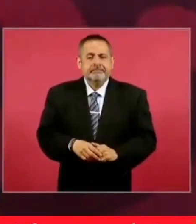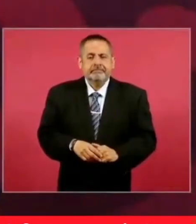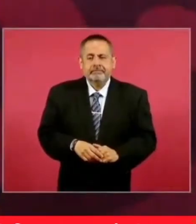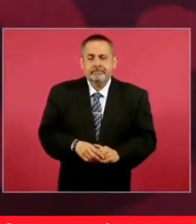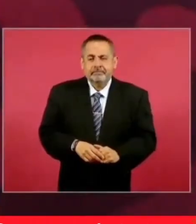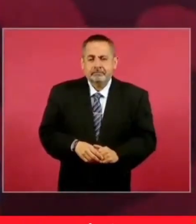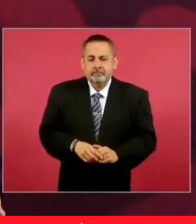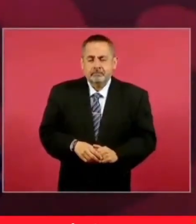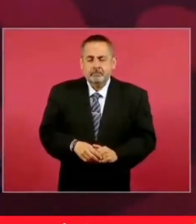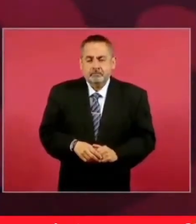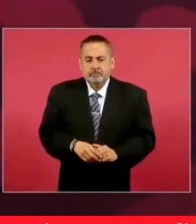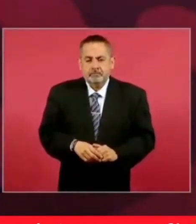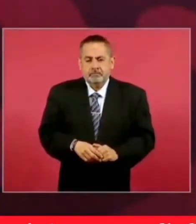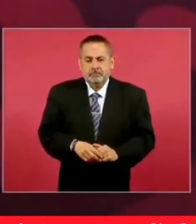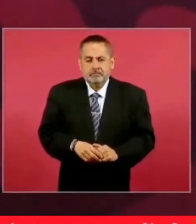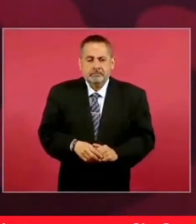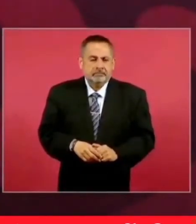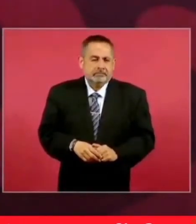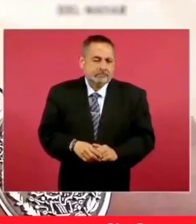Entonces, estamos en